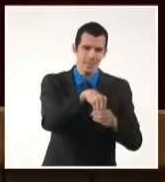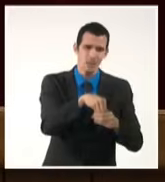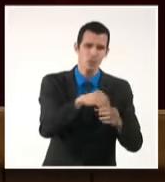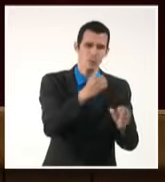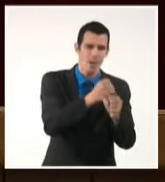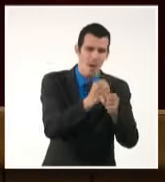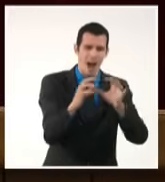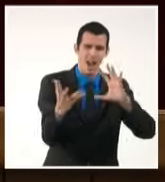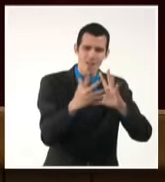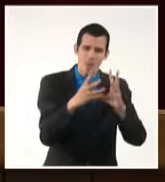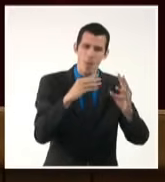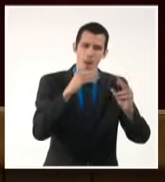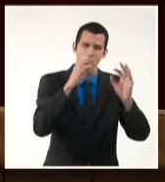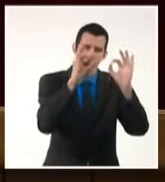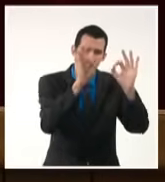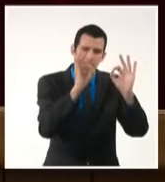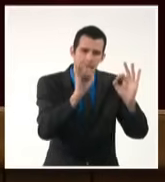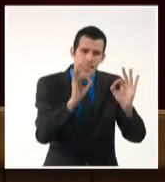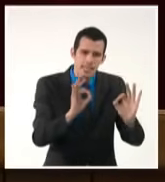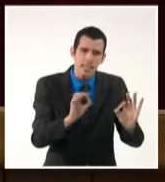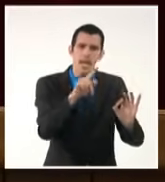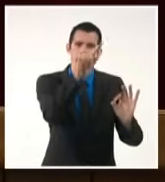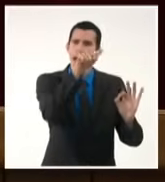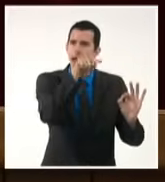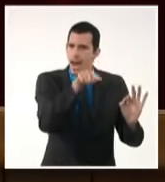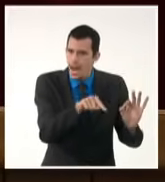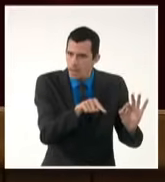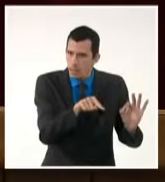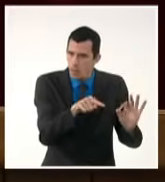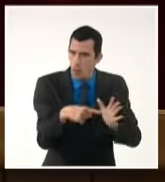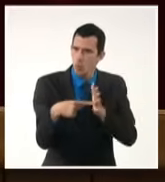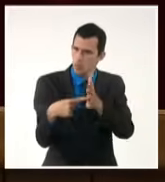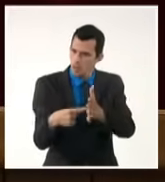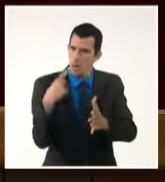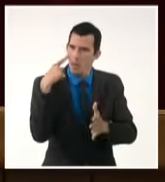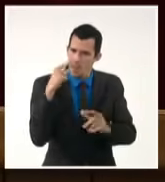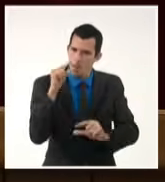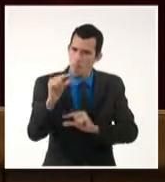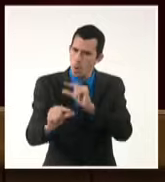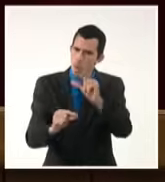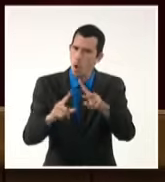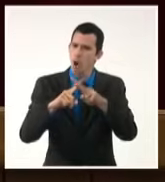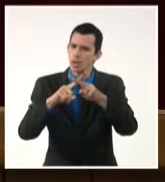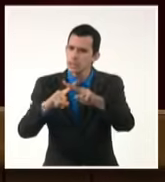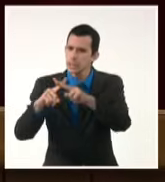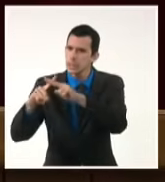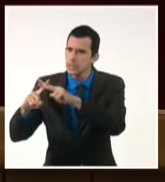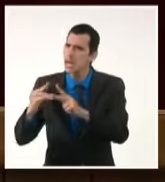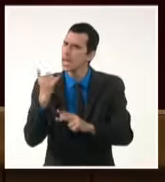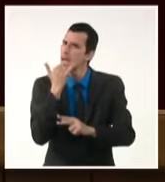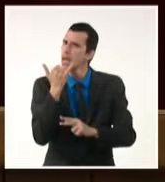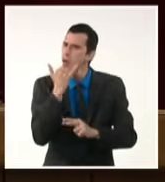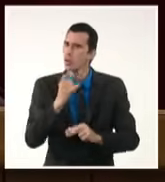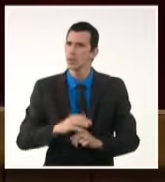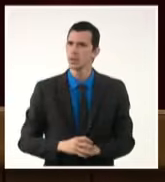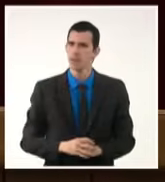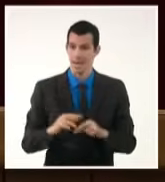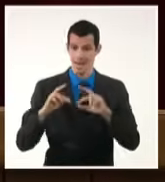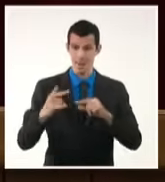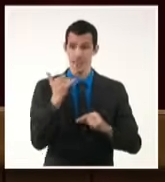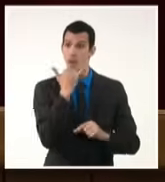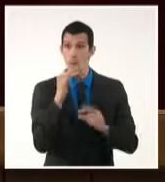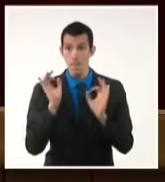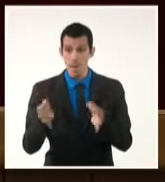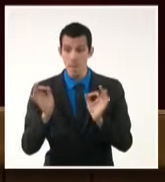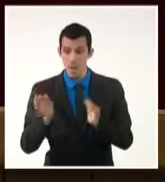ahora avanzar en la rectificación paulatina. La coincidencia de estas problemáticas y su acumulación